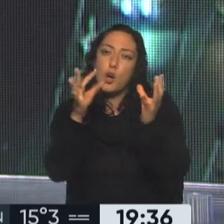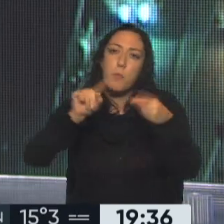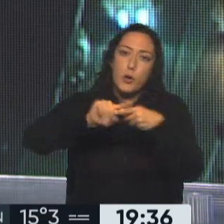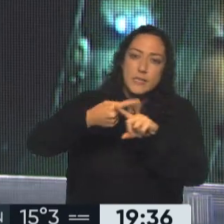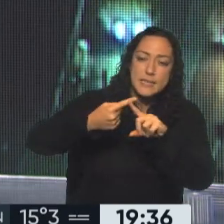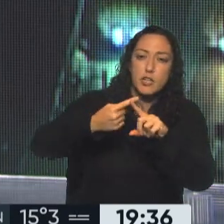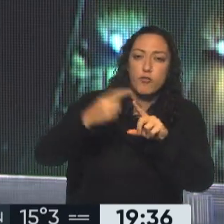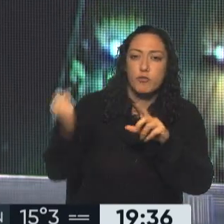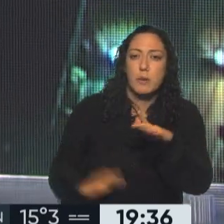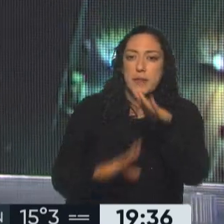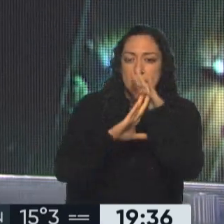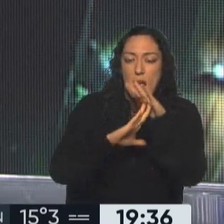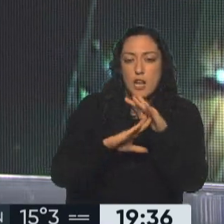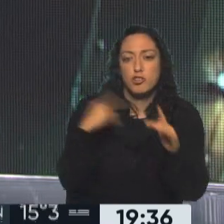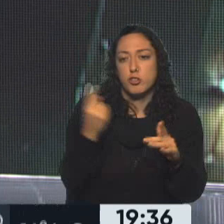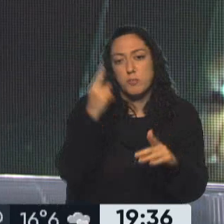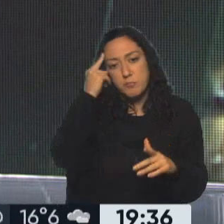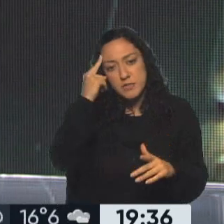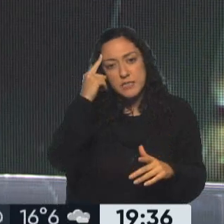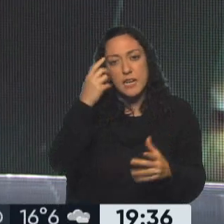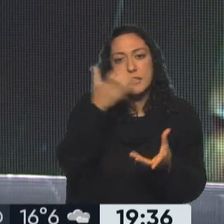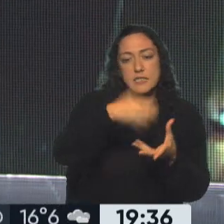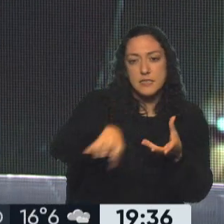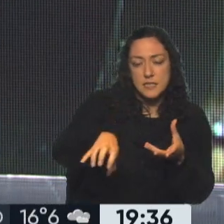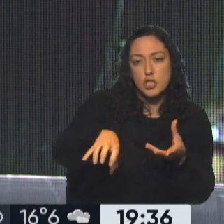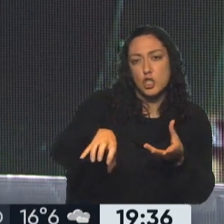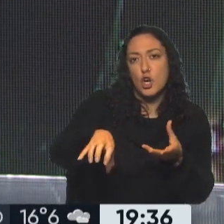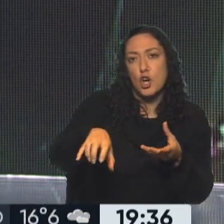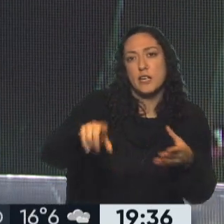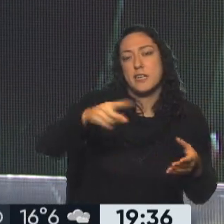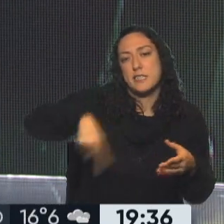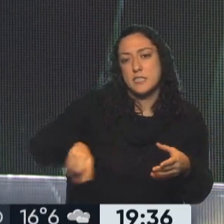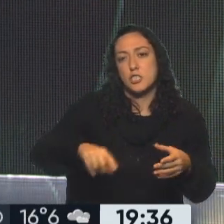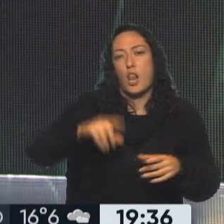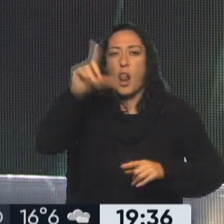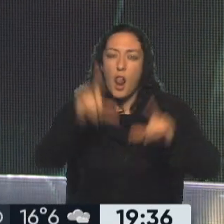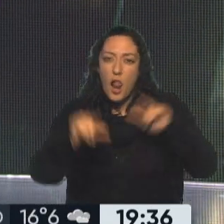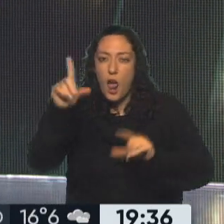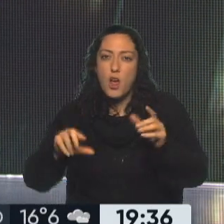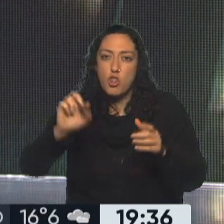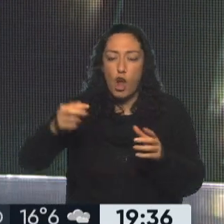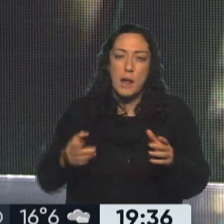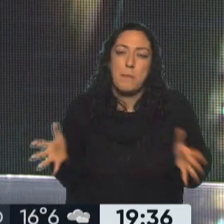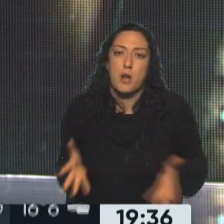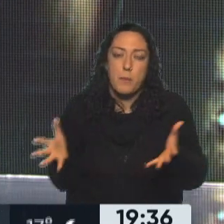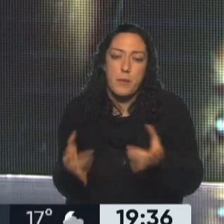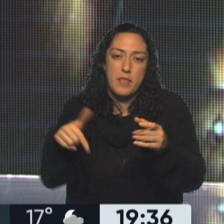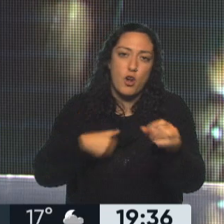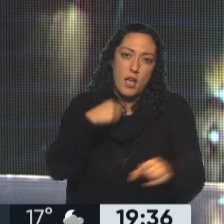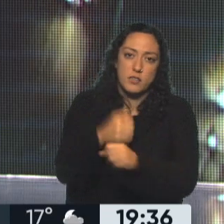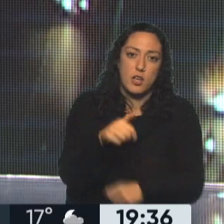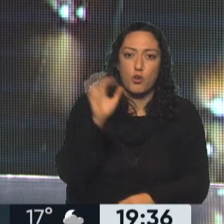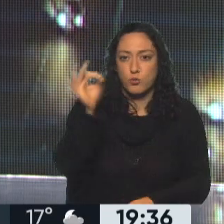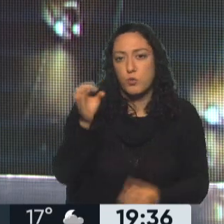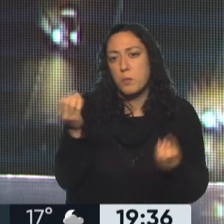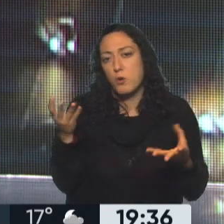que medirlo. De mi punto de vista, hay un sector del establishment que va a seguir promoviendo corridas cambiarias de acá hasta octubre, básicamente